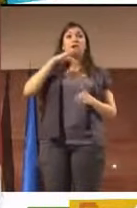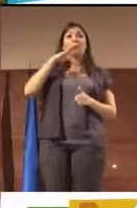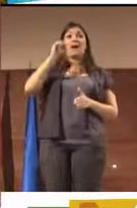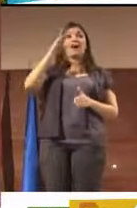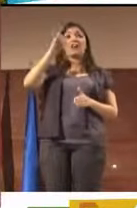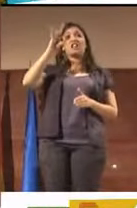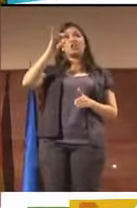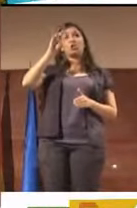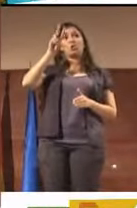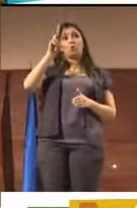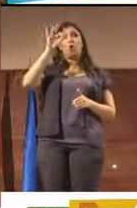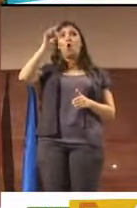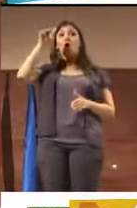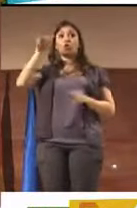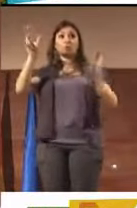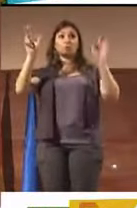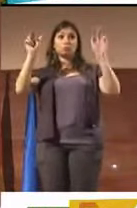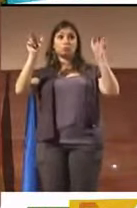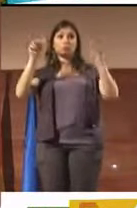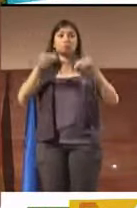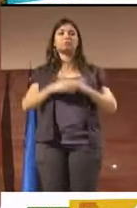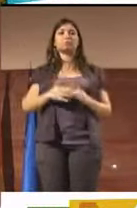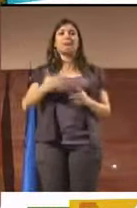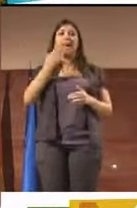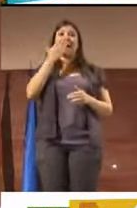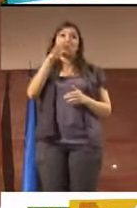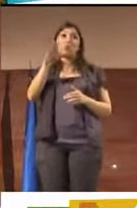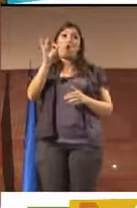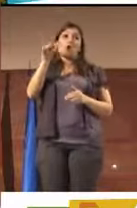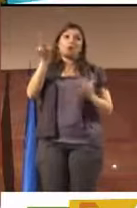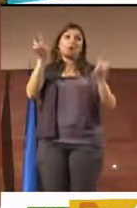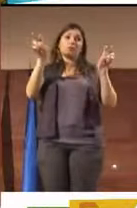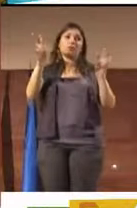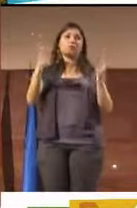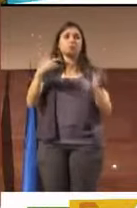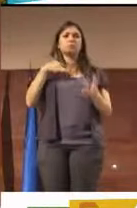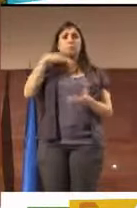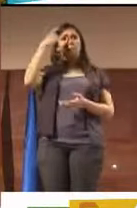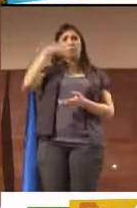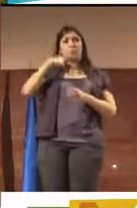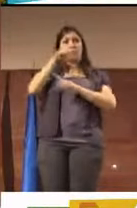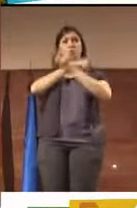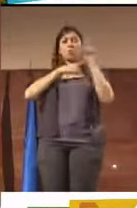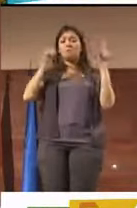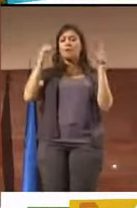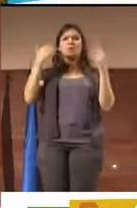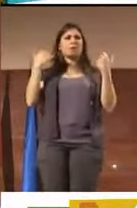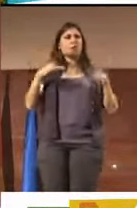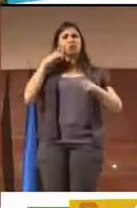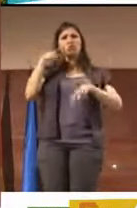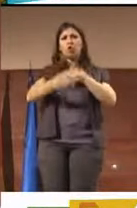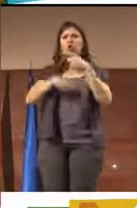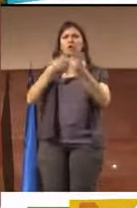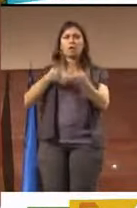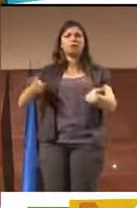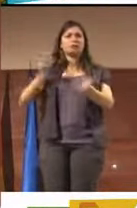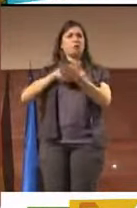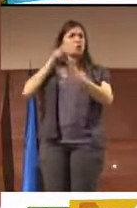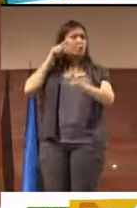On, esa actitud con la que cualquier persona que tiene un problema se levanta cada día para luchar por un